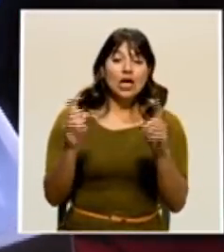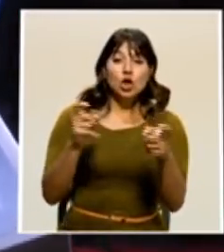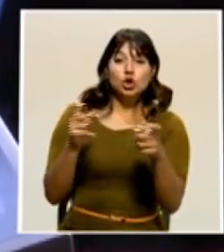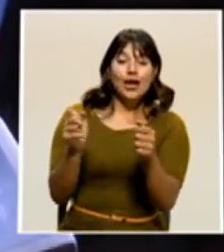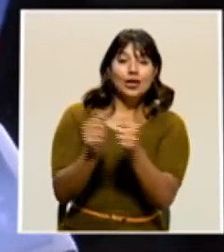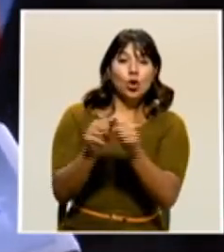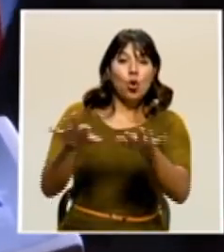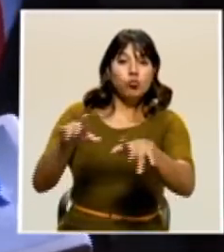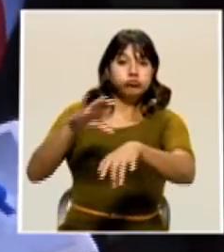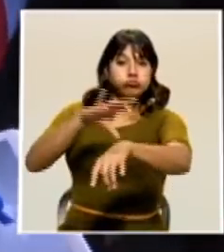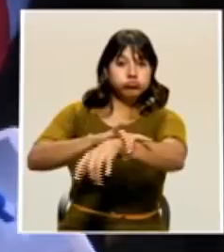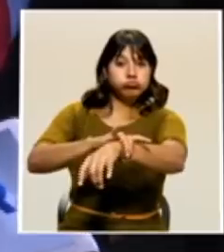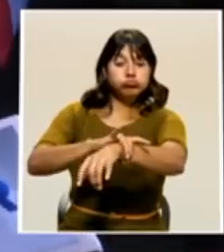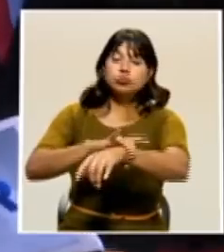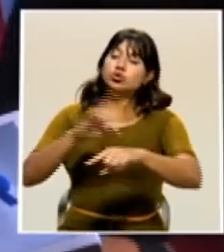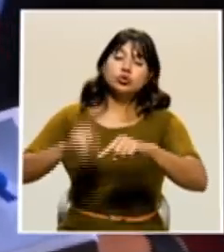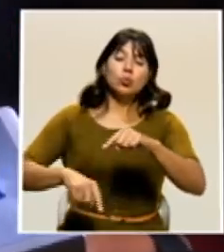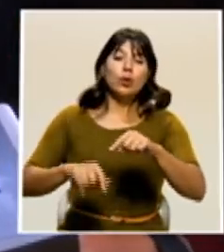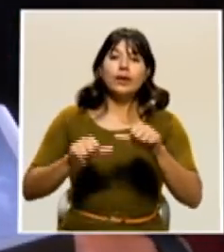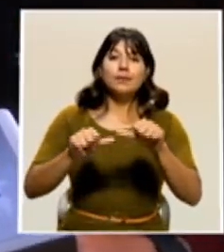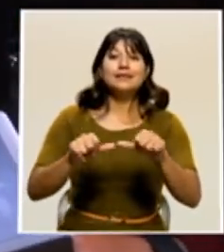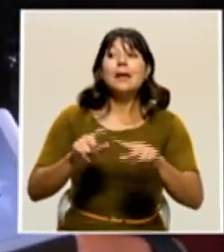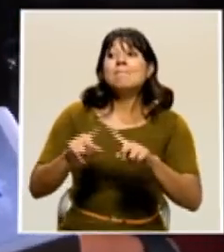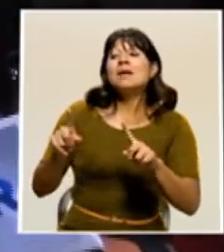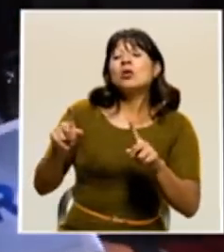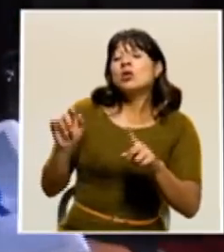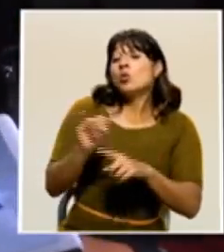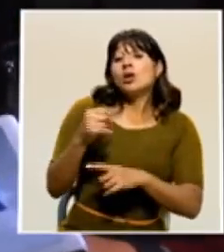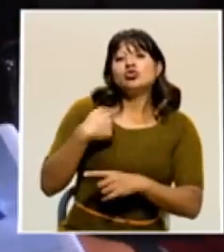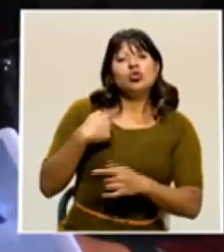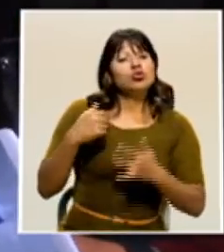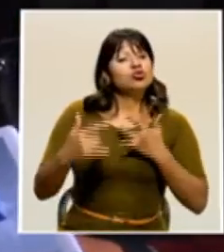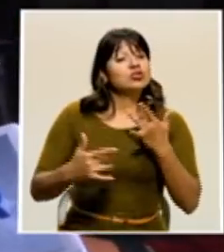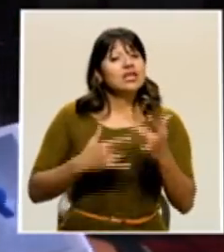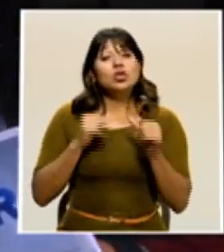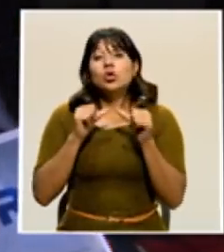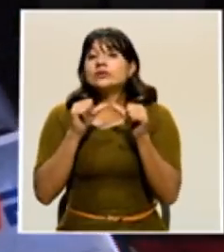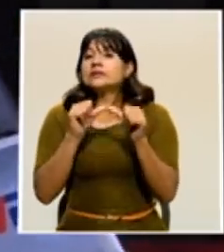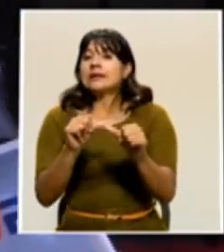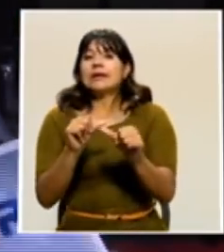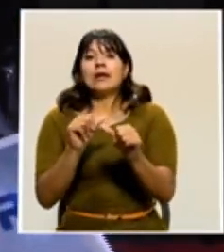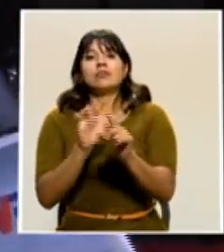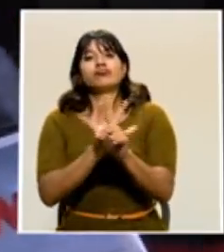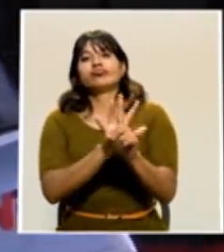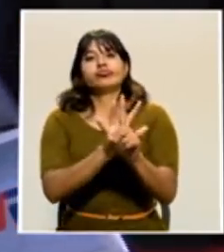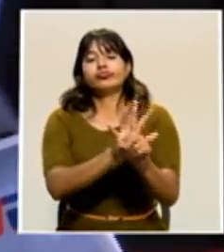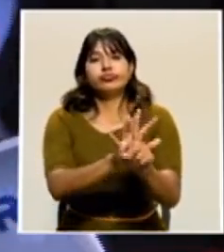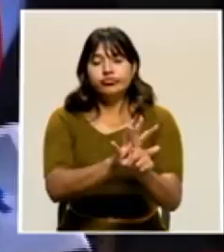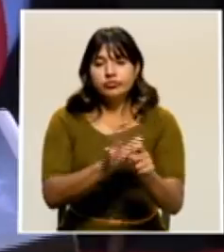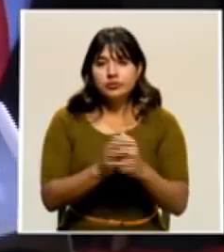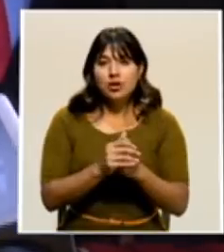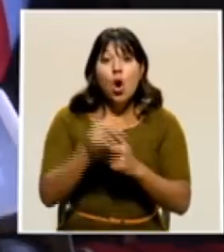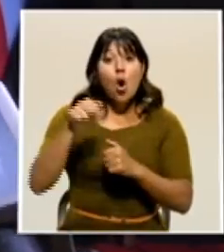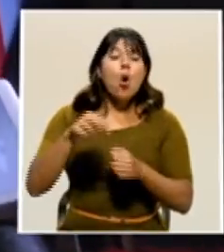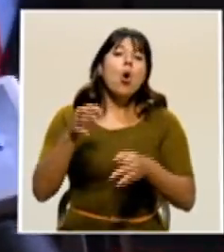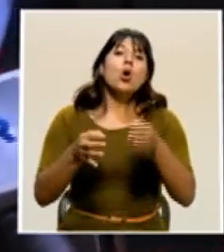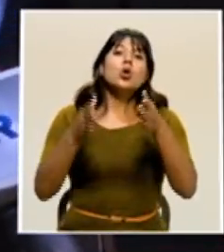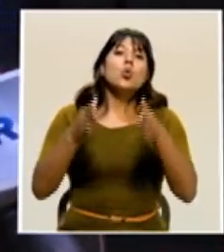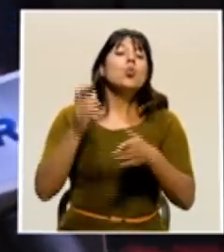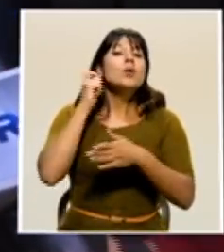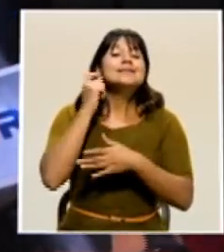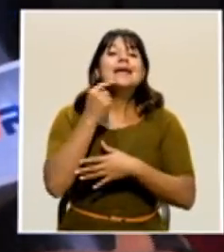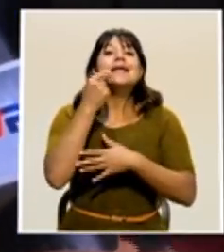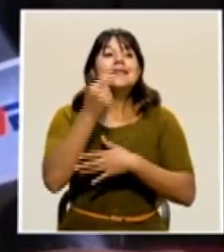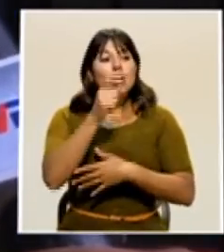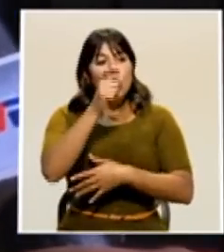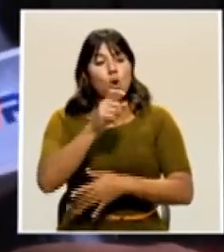embargo pues yo siento que la persecución sigue, porque a pesar de que hoy la jueza fundamentó de que don Juan Carlos